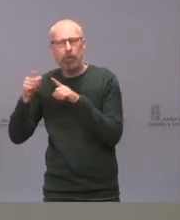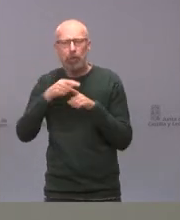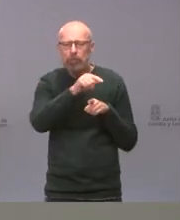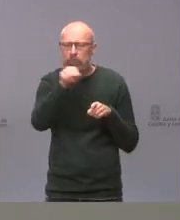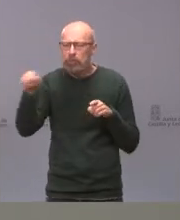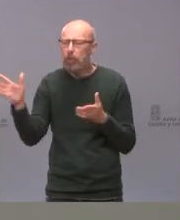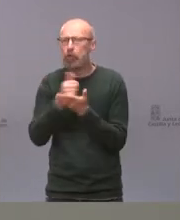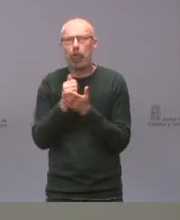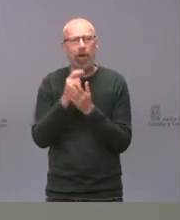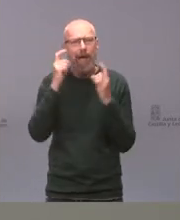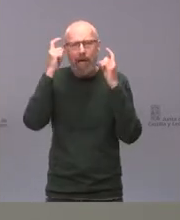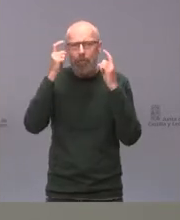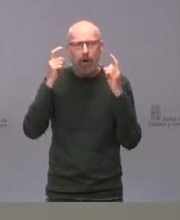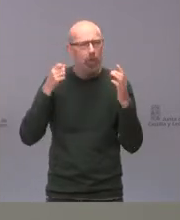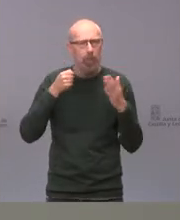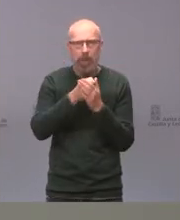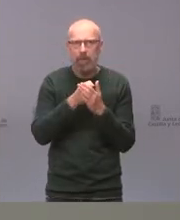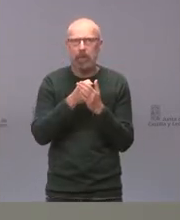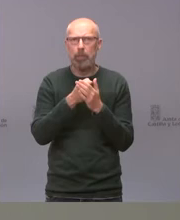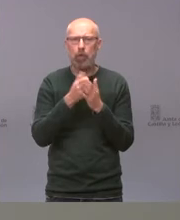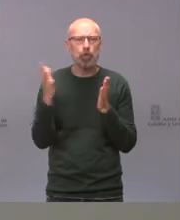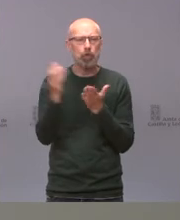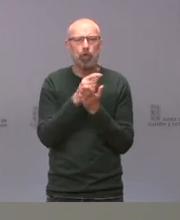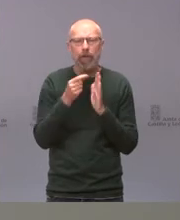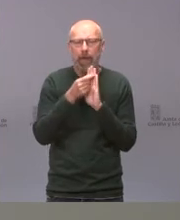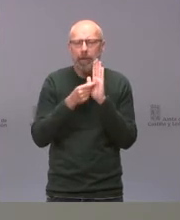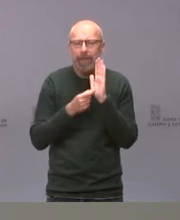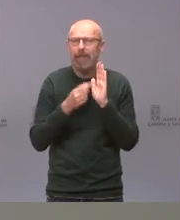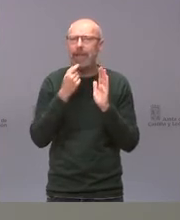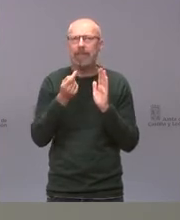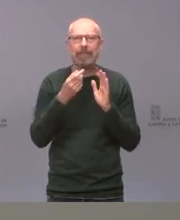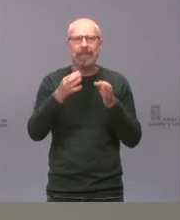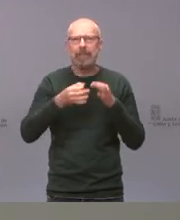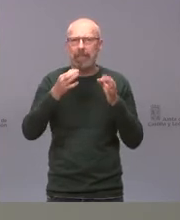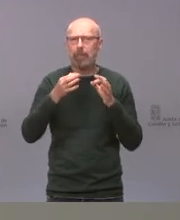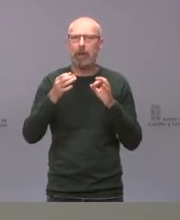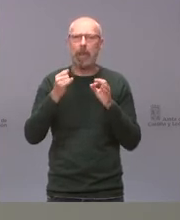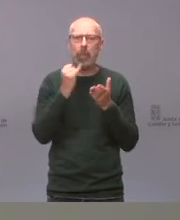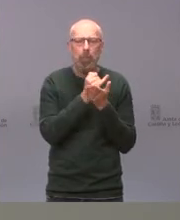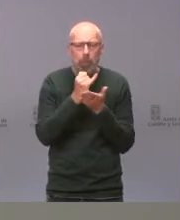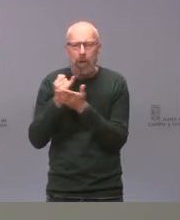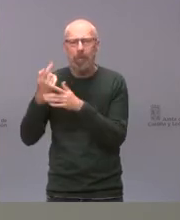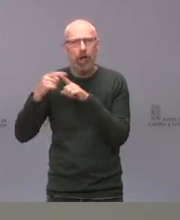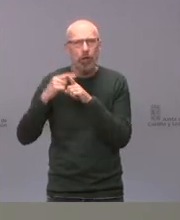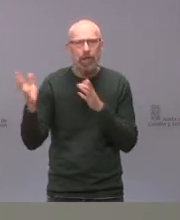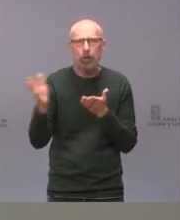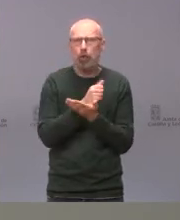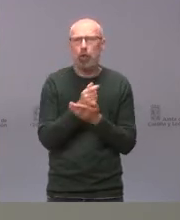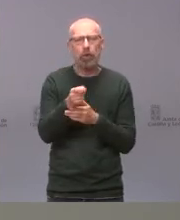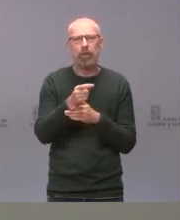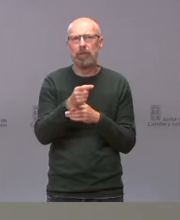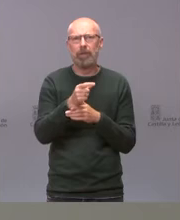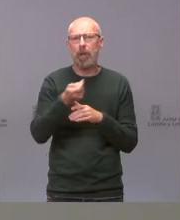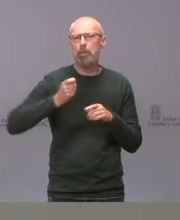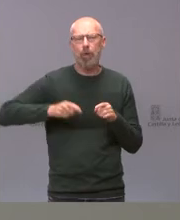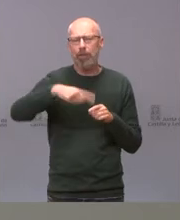pueden ser la vacunación o los cribados, han recibido una respuesta absolutamente magnífica de todos los profesionales.